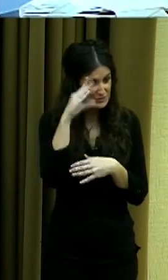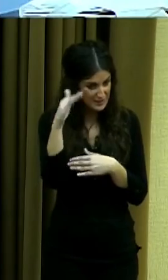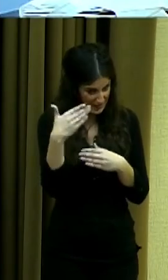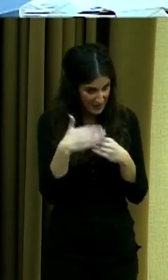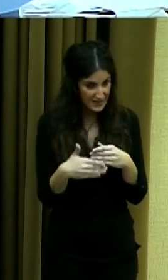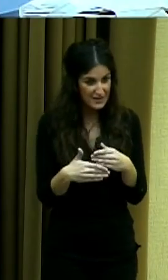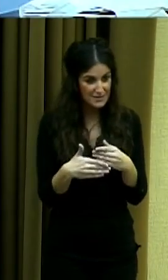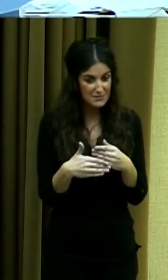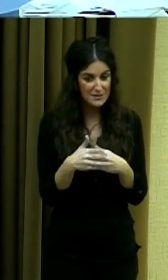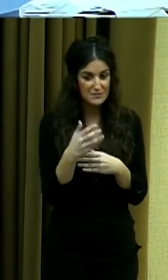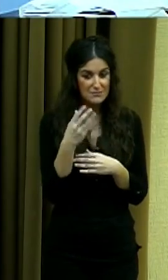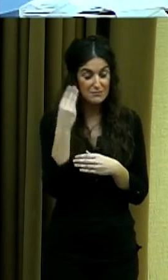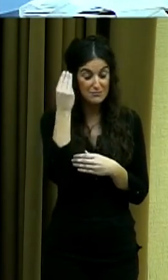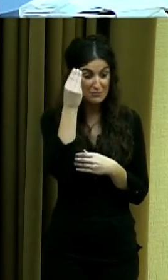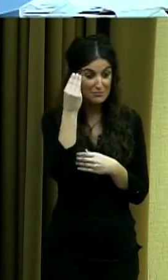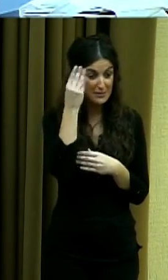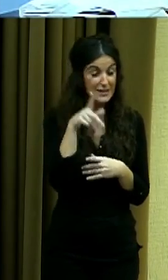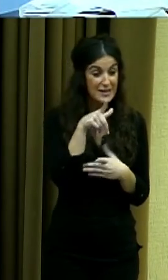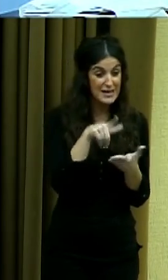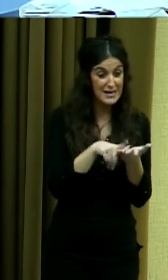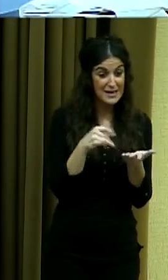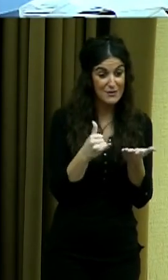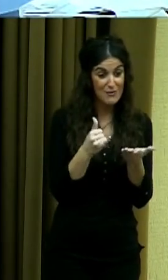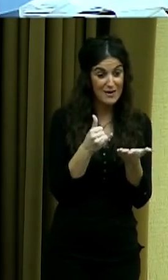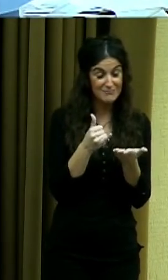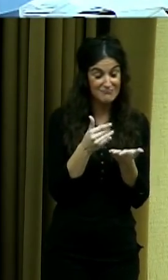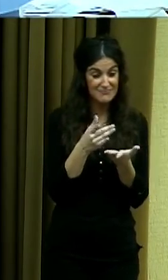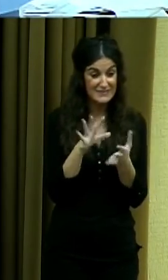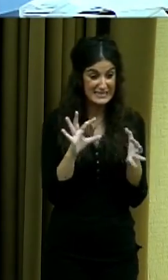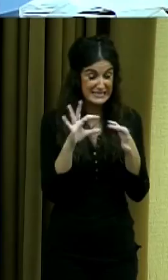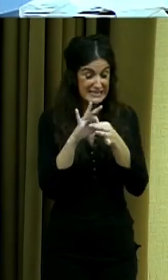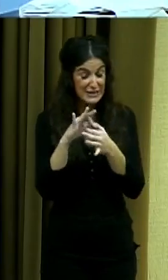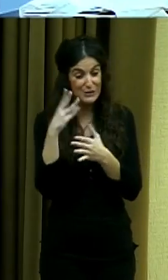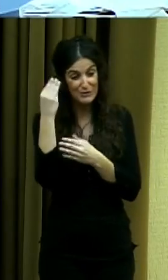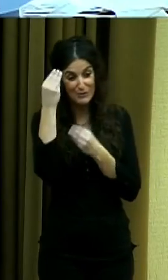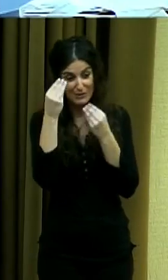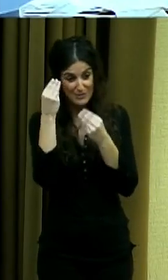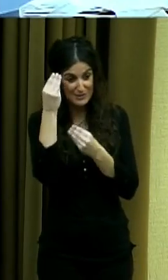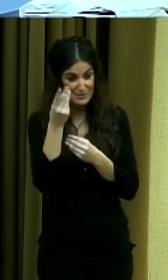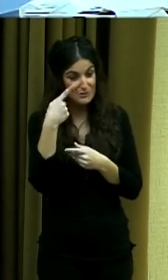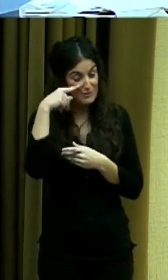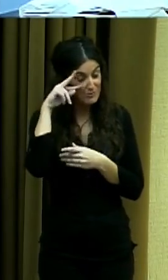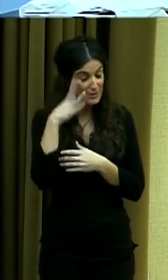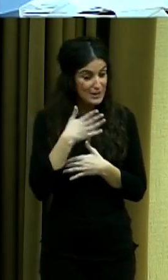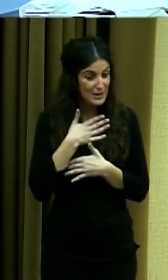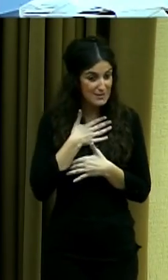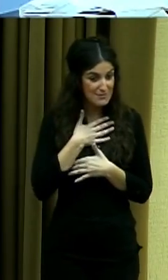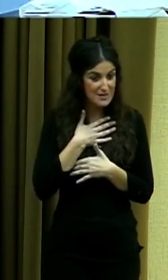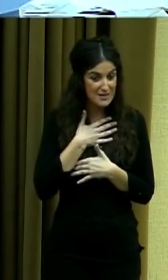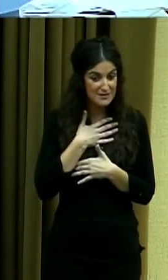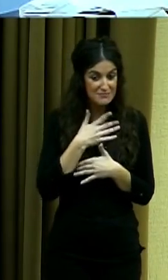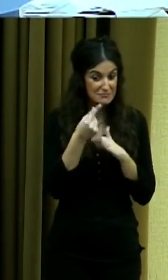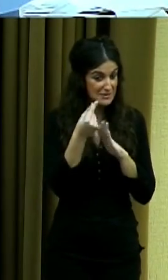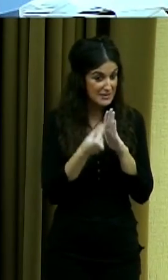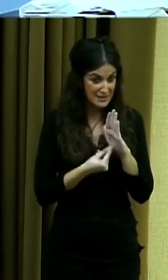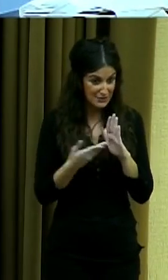el vehículo del pensamiento y es desde mi experiencia lo que nos va a marcar y uno de los criterios